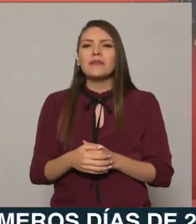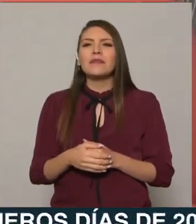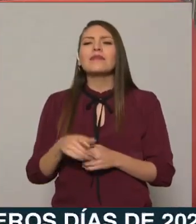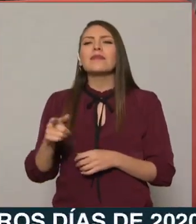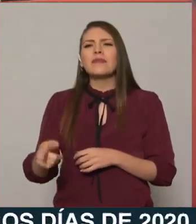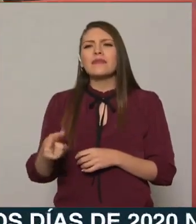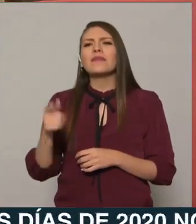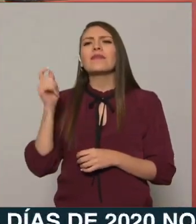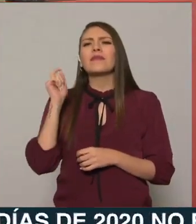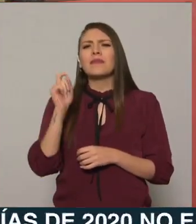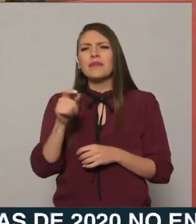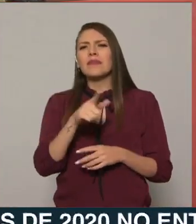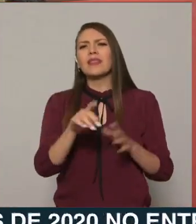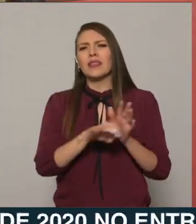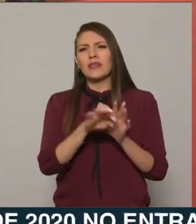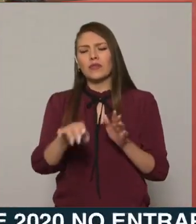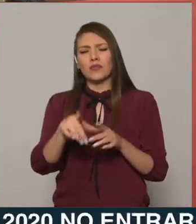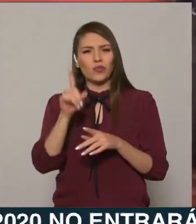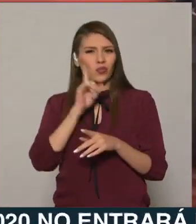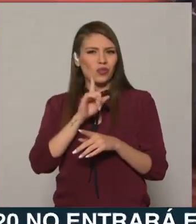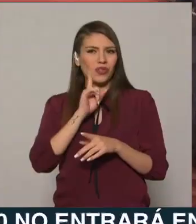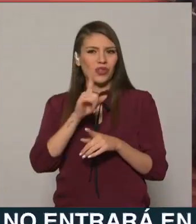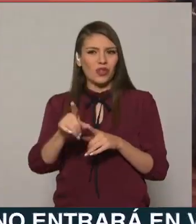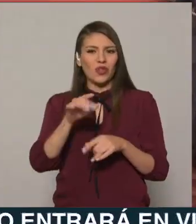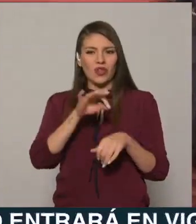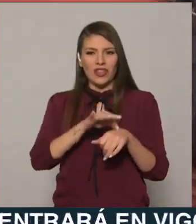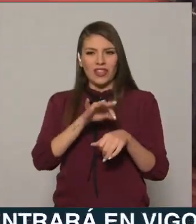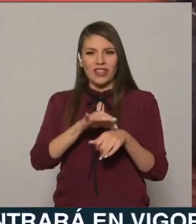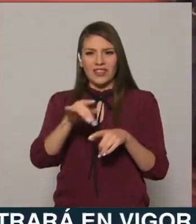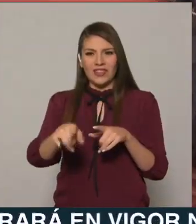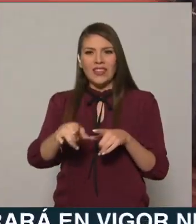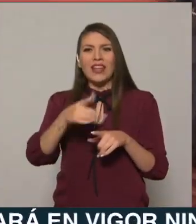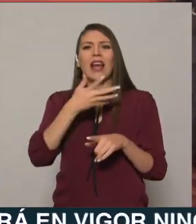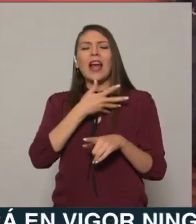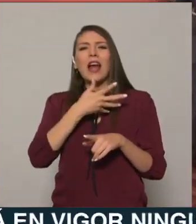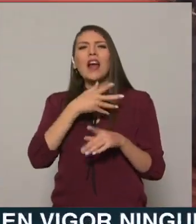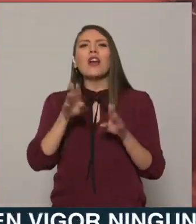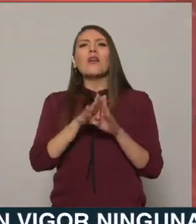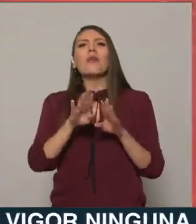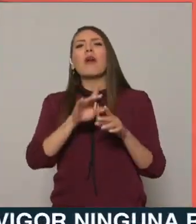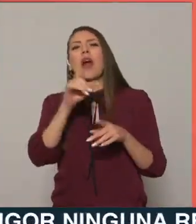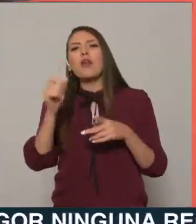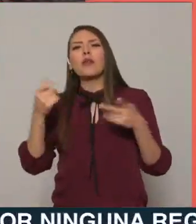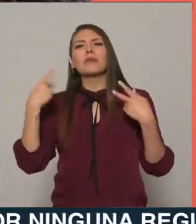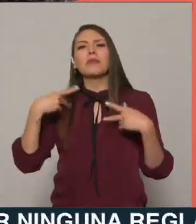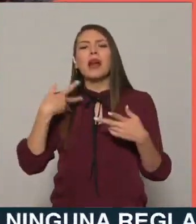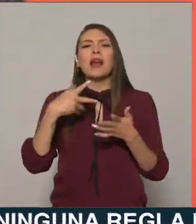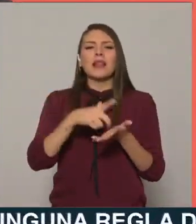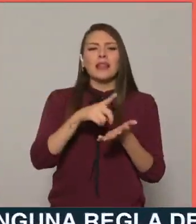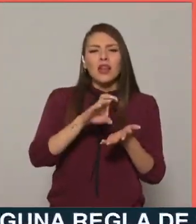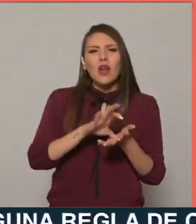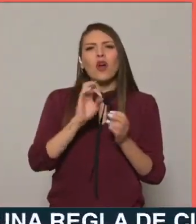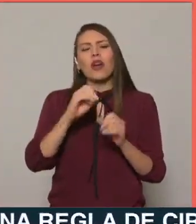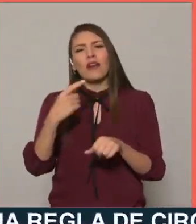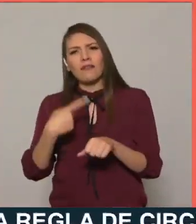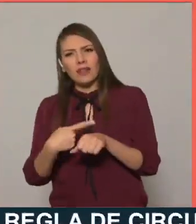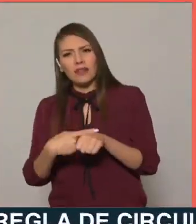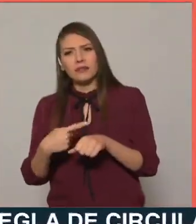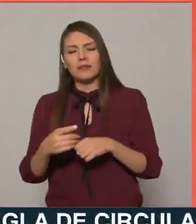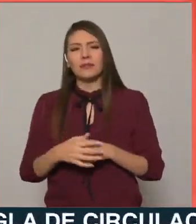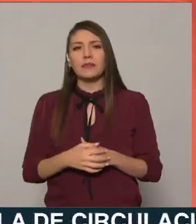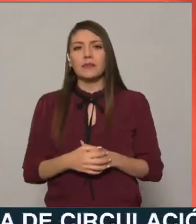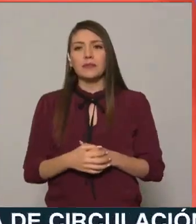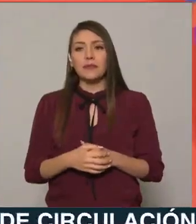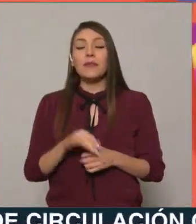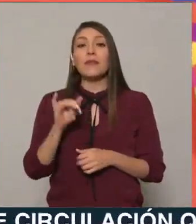también toca temas muy sensibles, ¿no? Para personas que tienen alguna discapacidad, alguna enfermedad. Platícame, eso me interesa bastante. Exacto. Bueno,